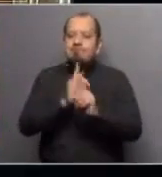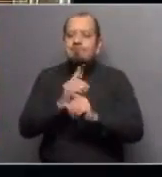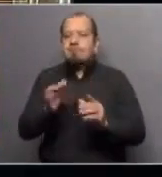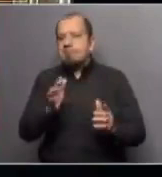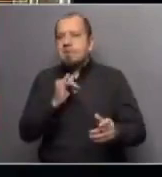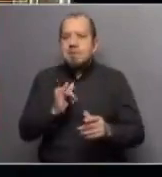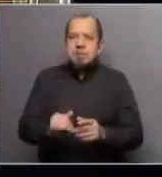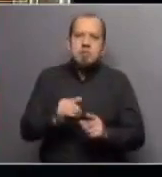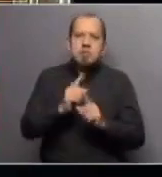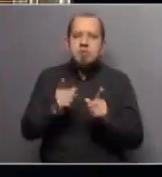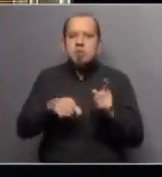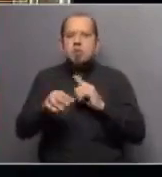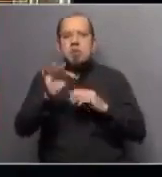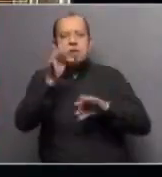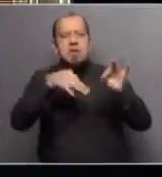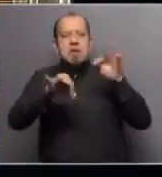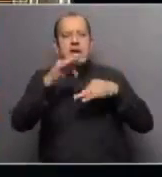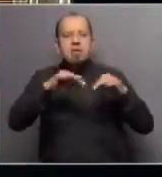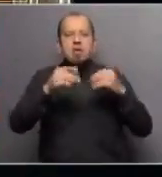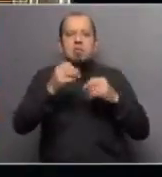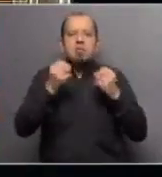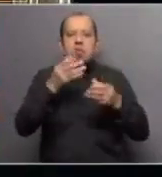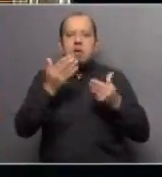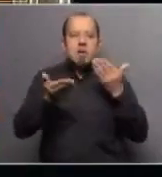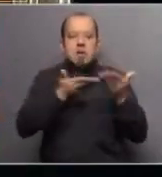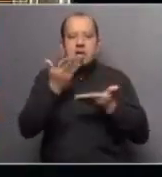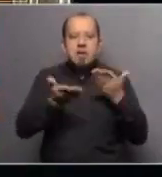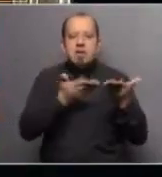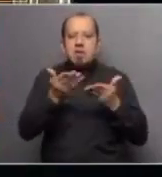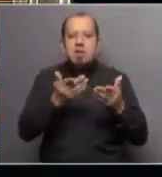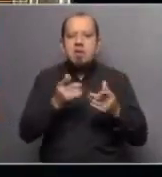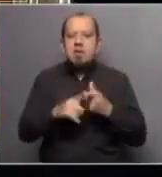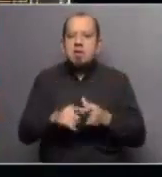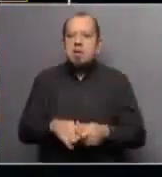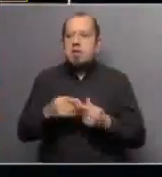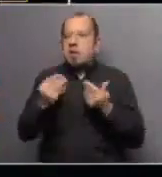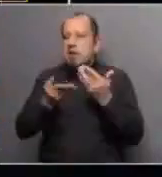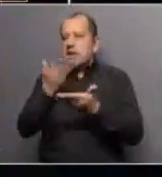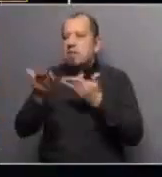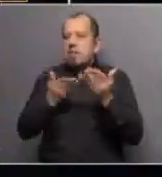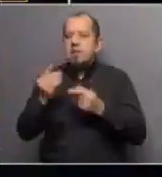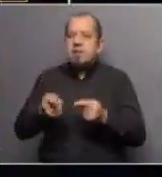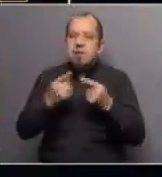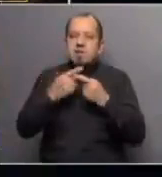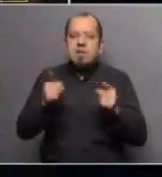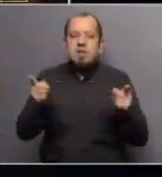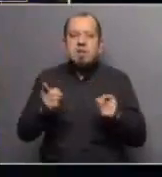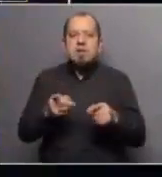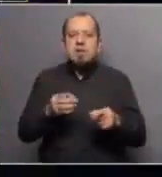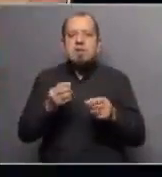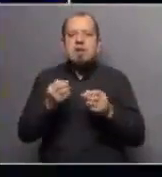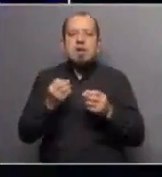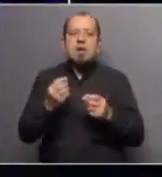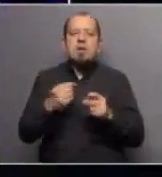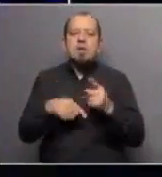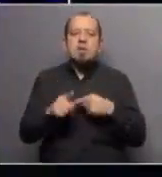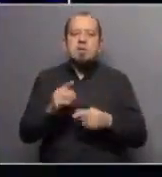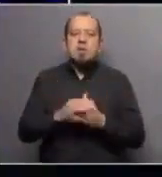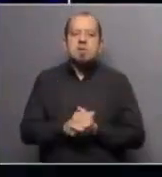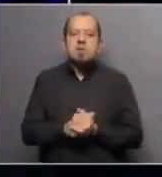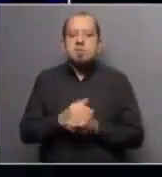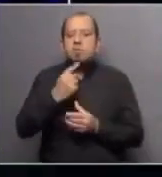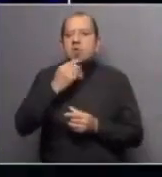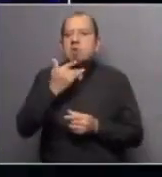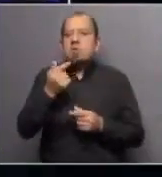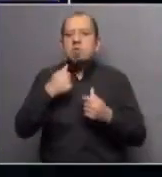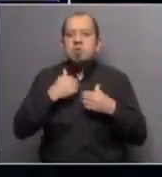decir, bueno, no, vamos a ver el teatro de ella porque es carnavalera o porque el carnaval es otra cosa o no puede el teatro teñirse de esto. Yo, por ejemplo,